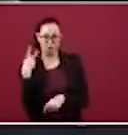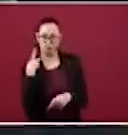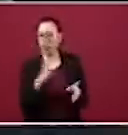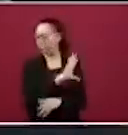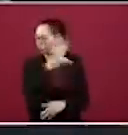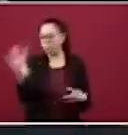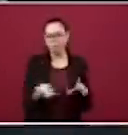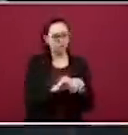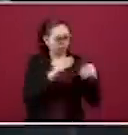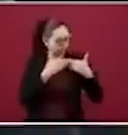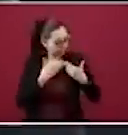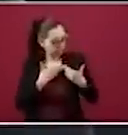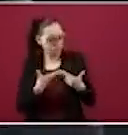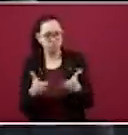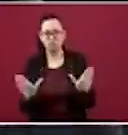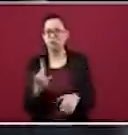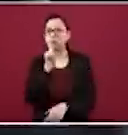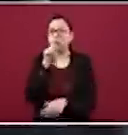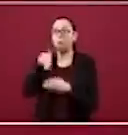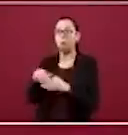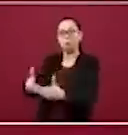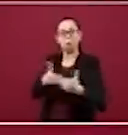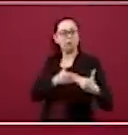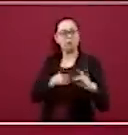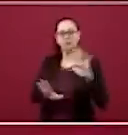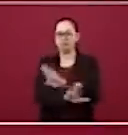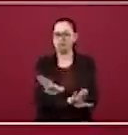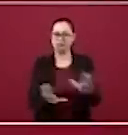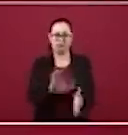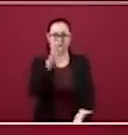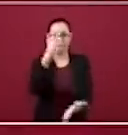Ya no deben de haber reservas en ese sentido.